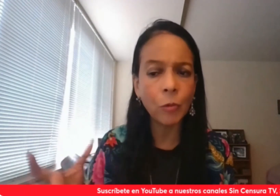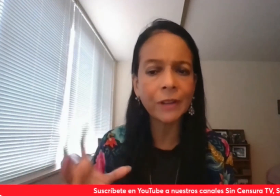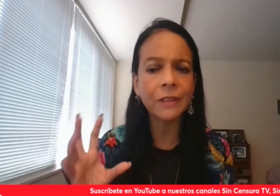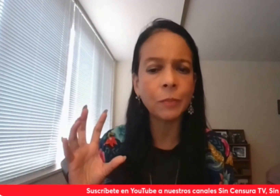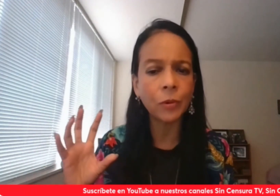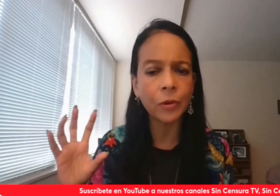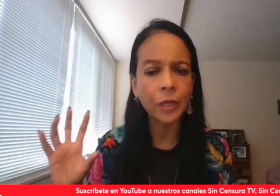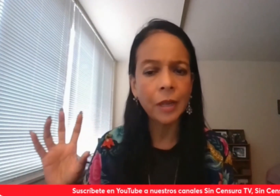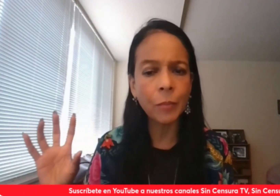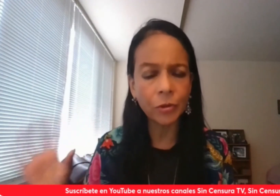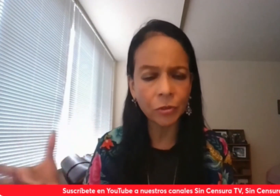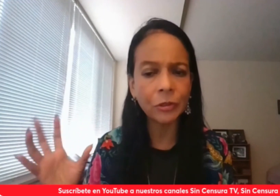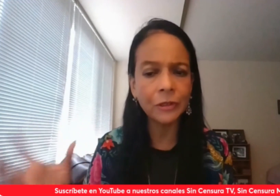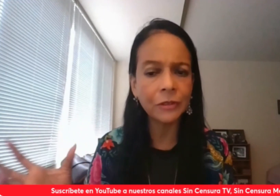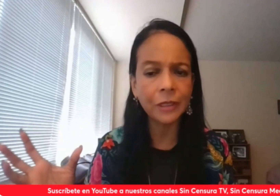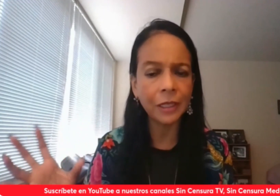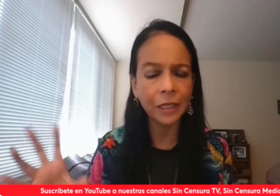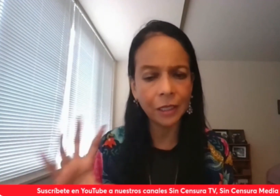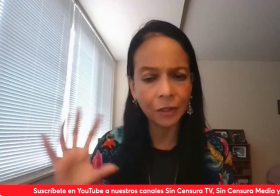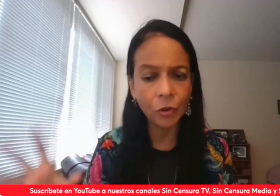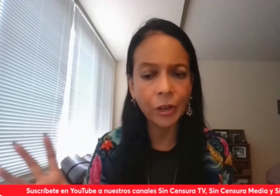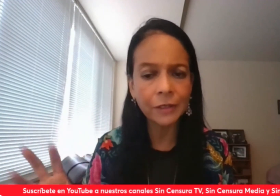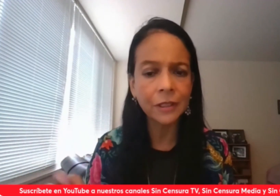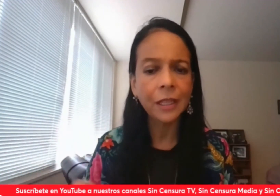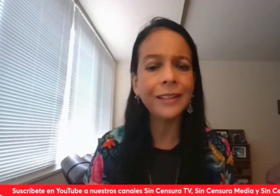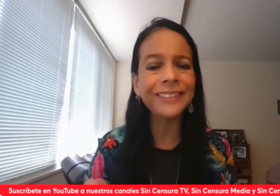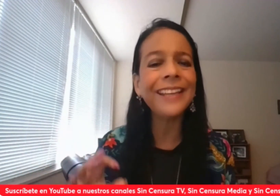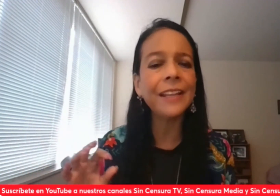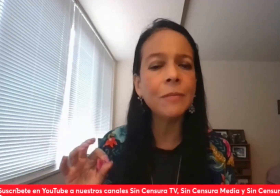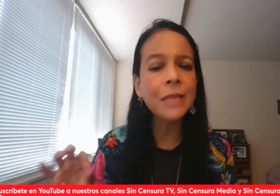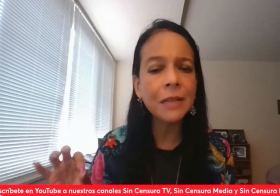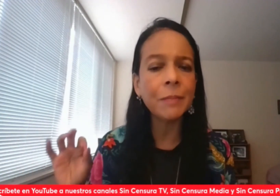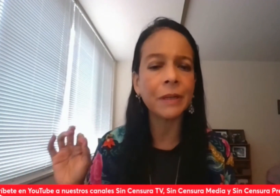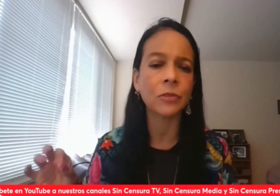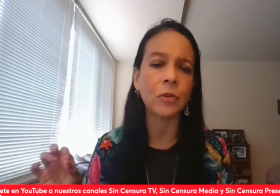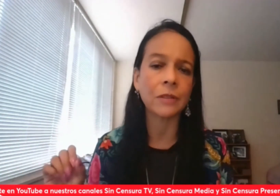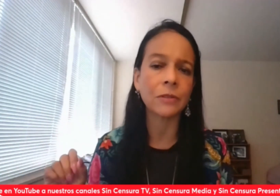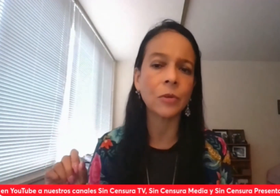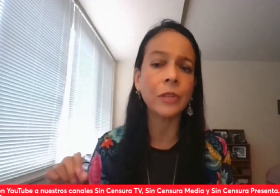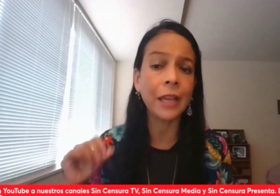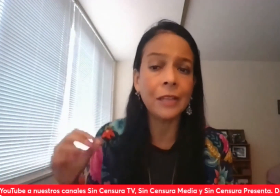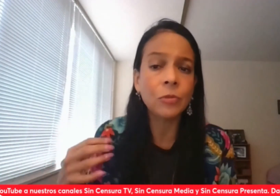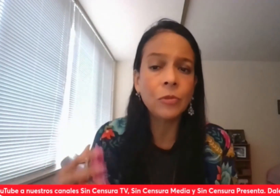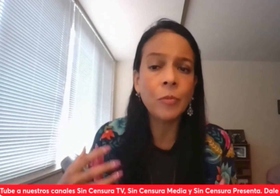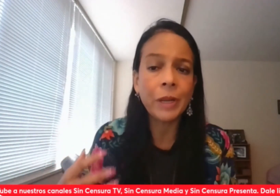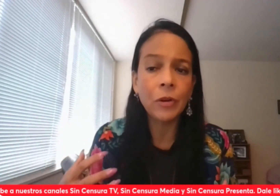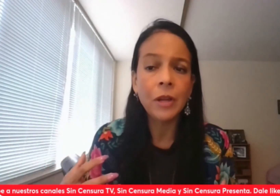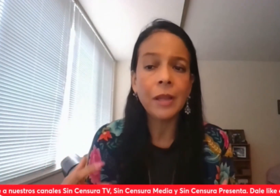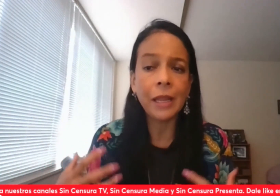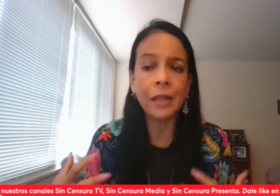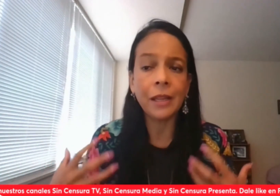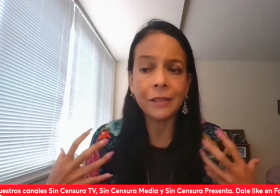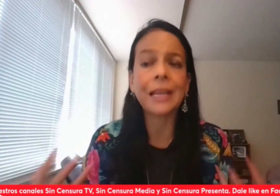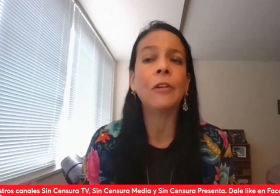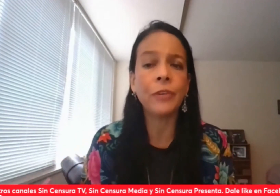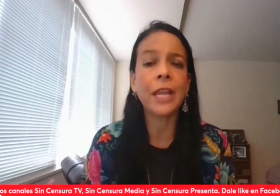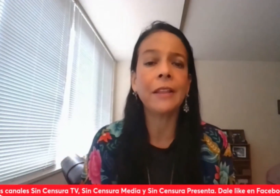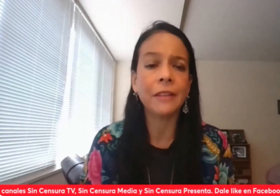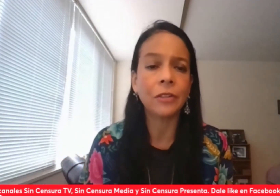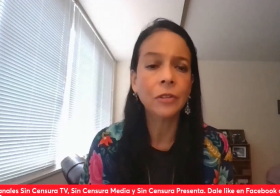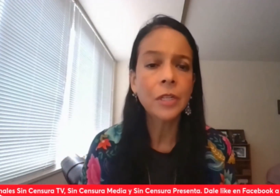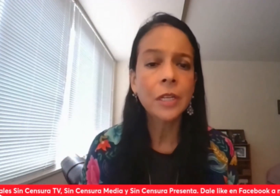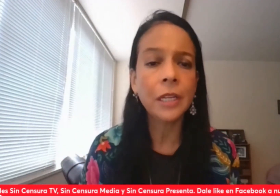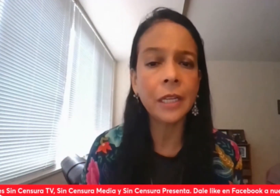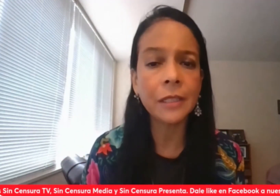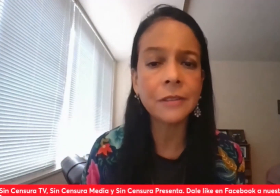de muertes por sobredosis de drogas de 100,000 personas. O sea, es un número